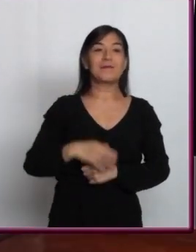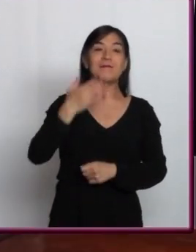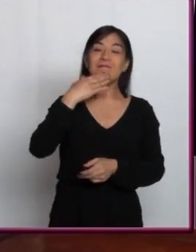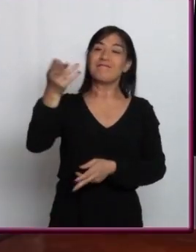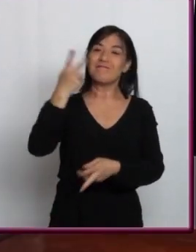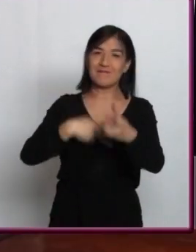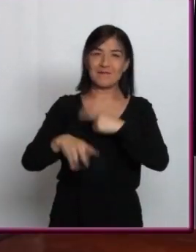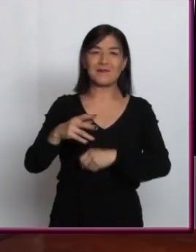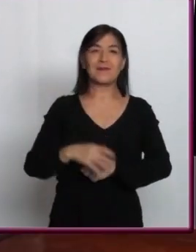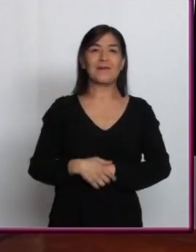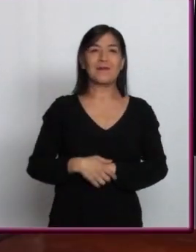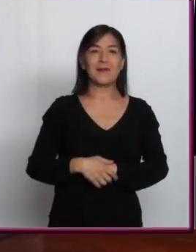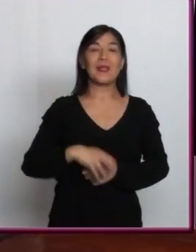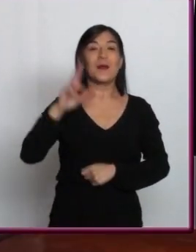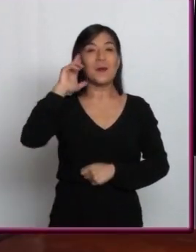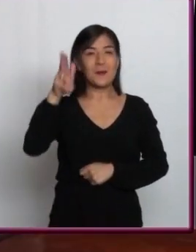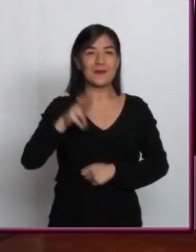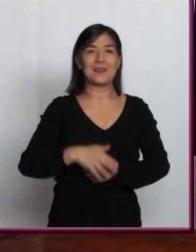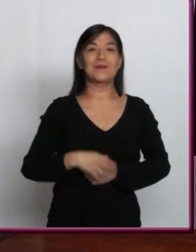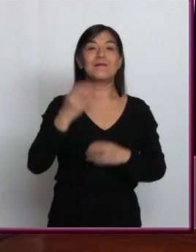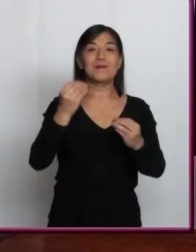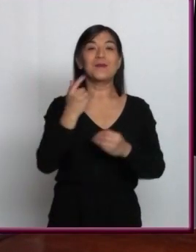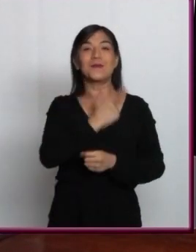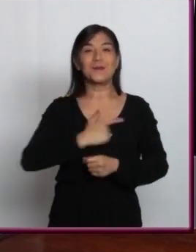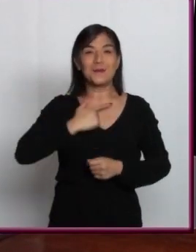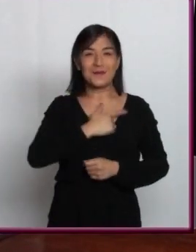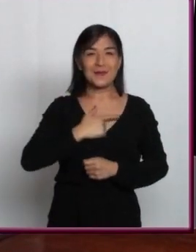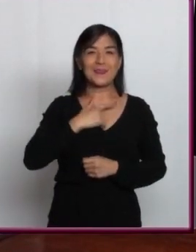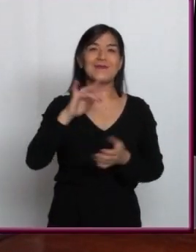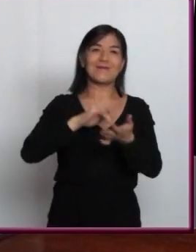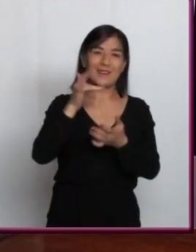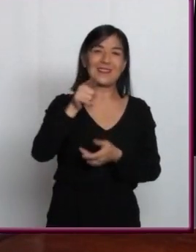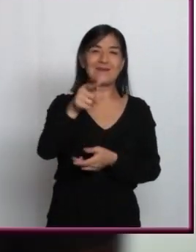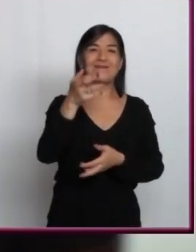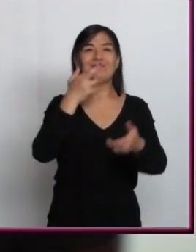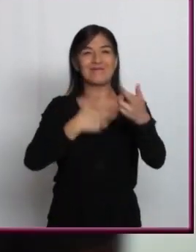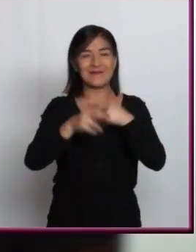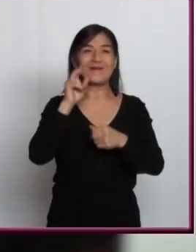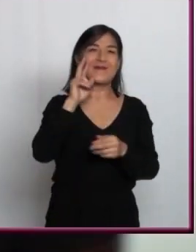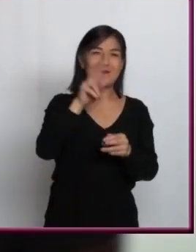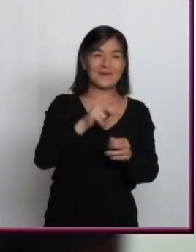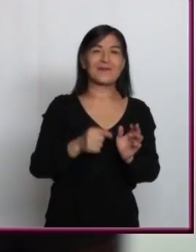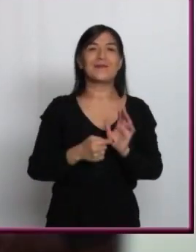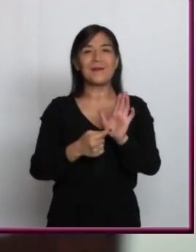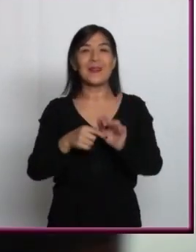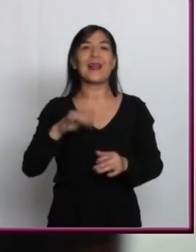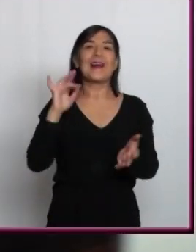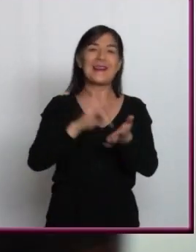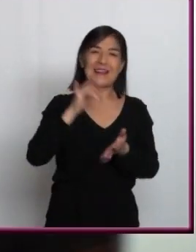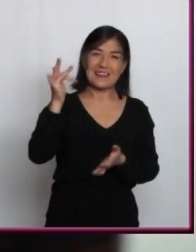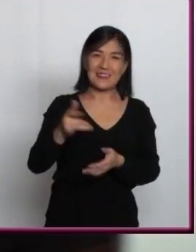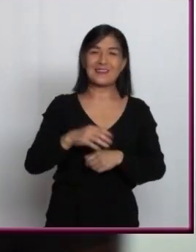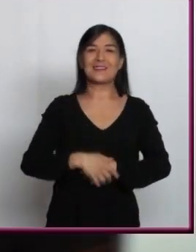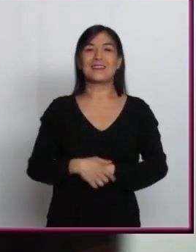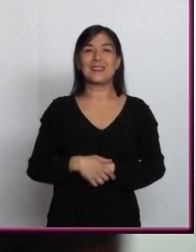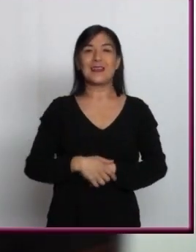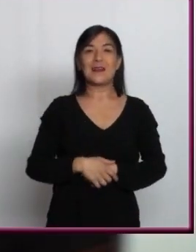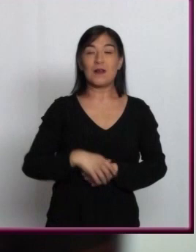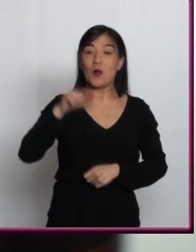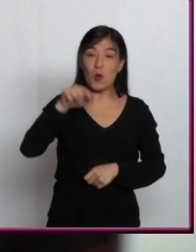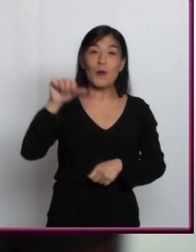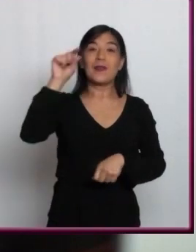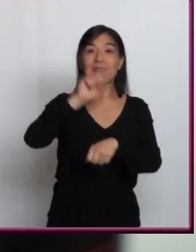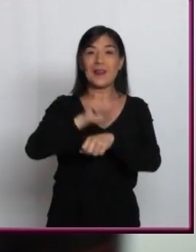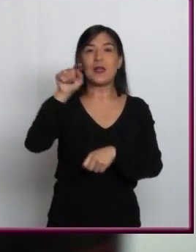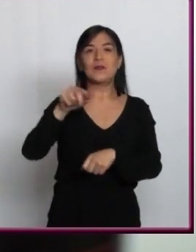Bienvenido, doctor. Hola, mucho gusto. Muchas gracias por recibirme. Muchas gracias. El día de hoy, el doctor nos